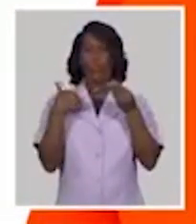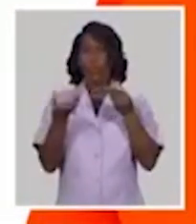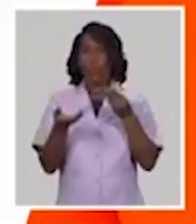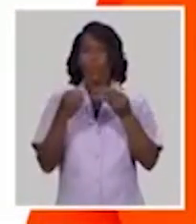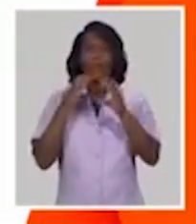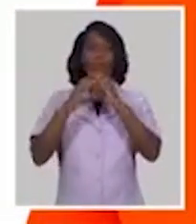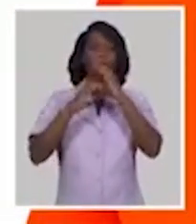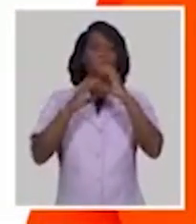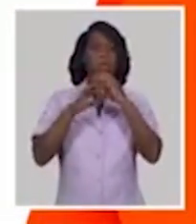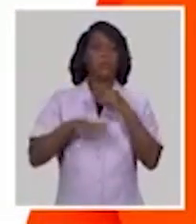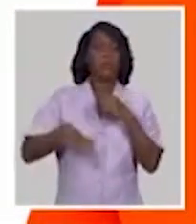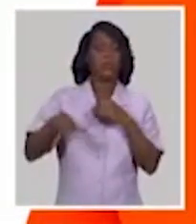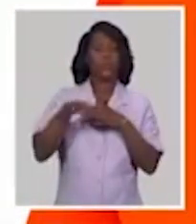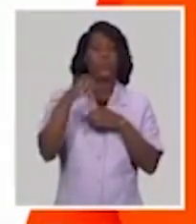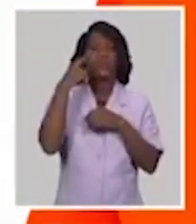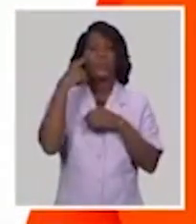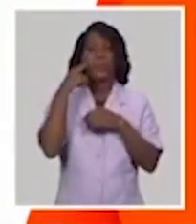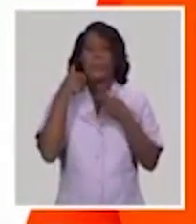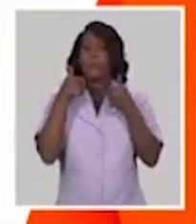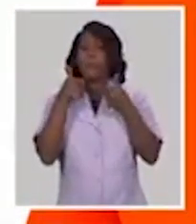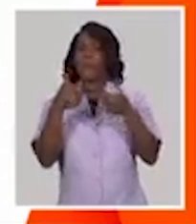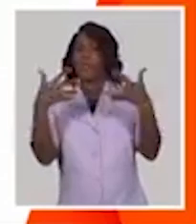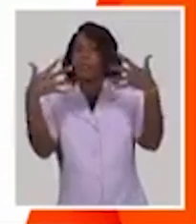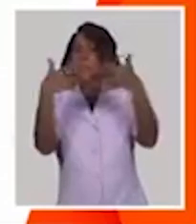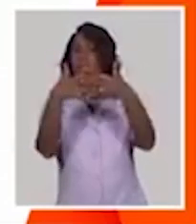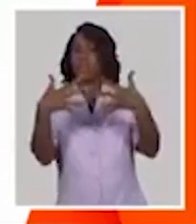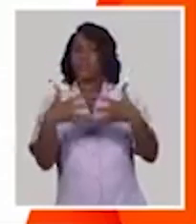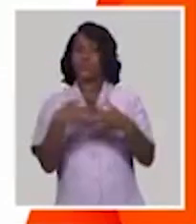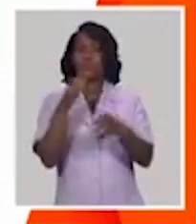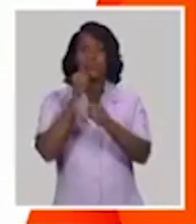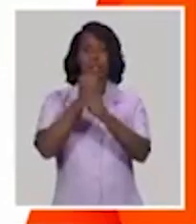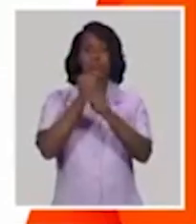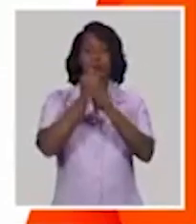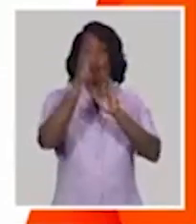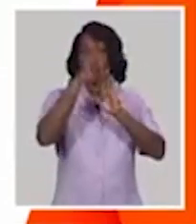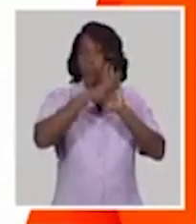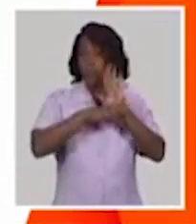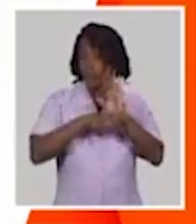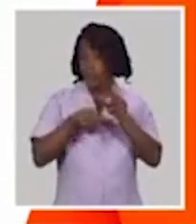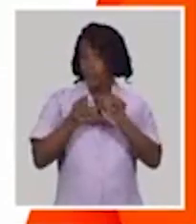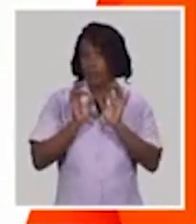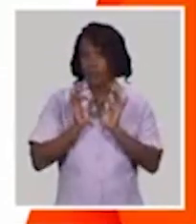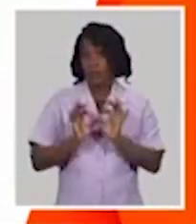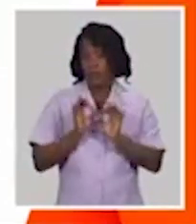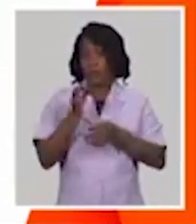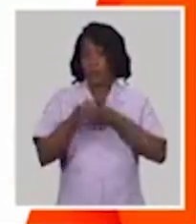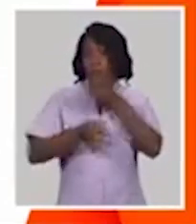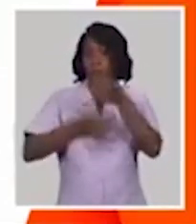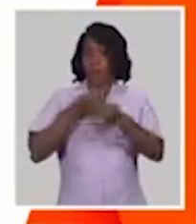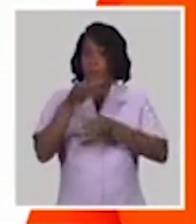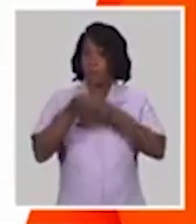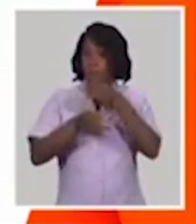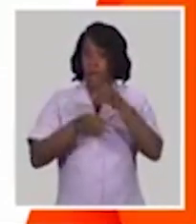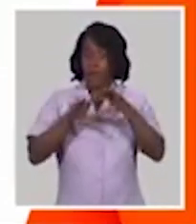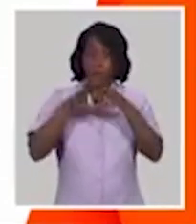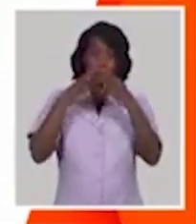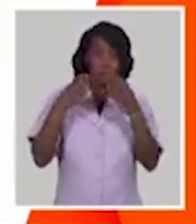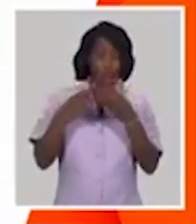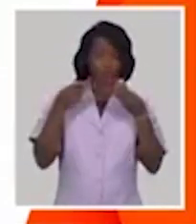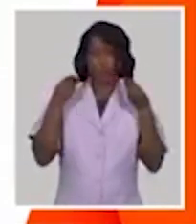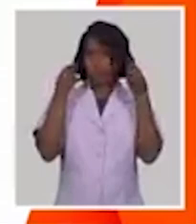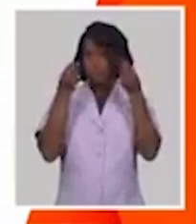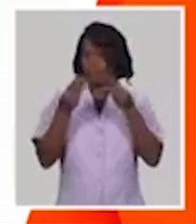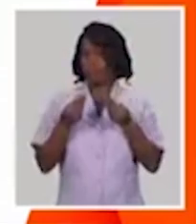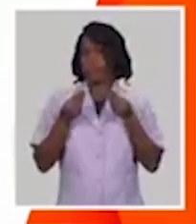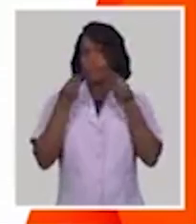comunicación para hacer más extensiva y eficiente todas las medidas que se han explicado y, por supuesto, todas